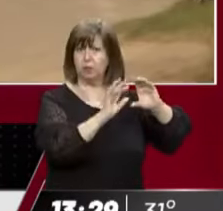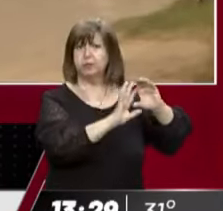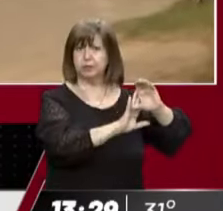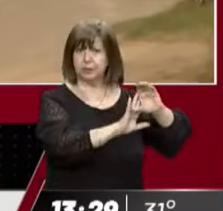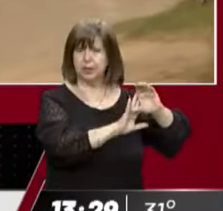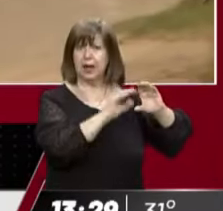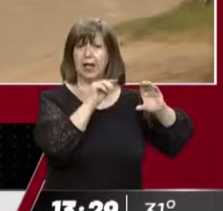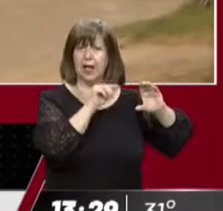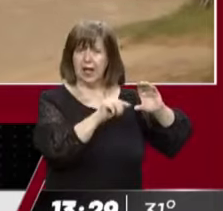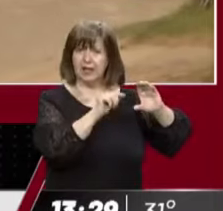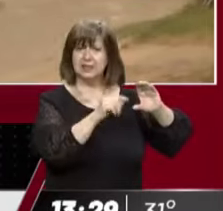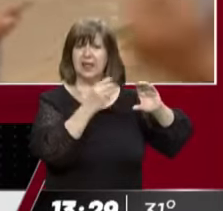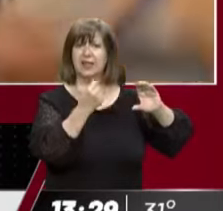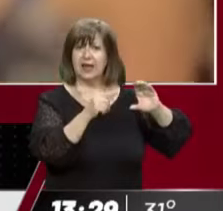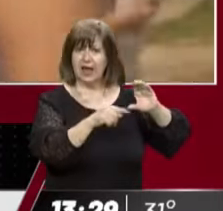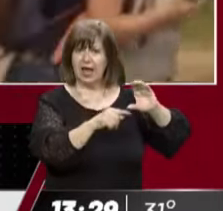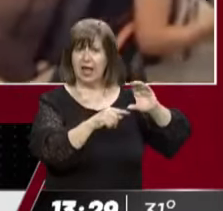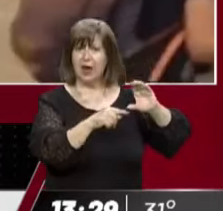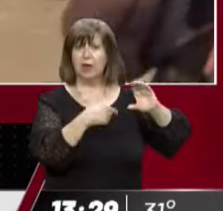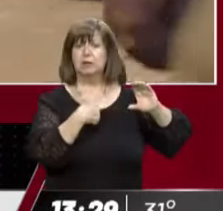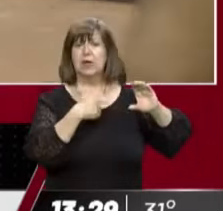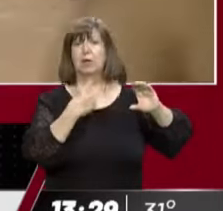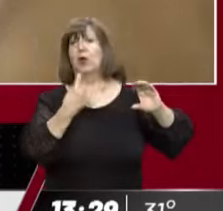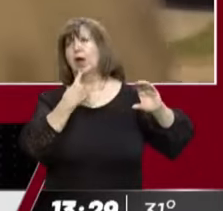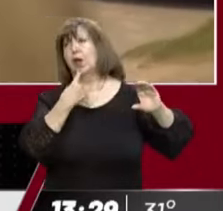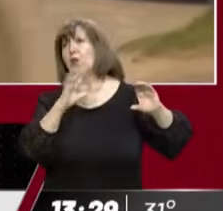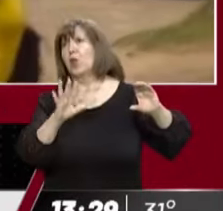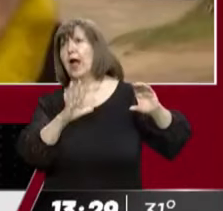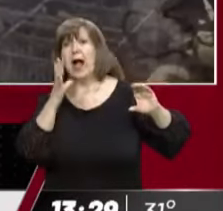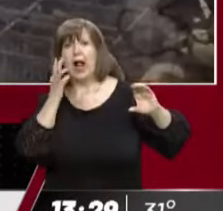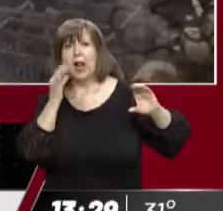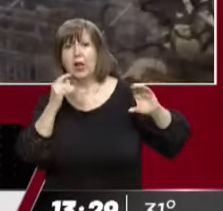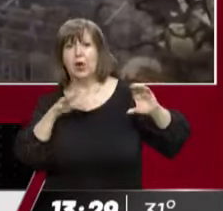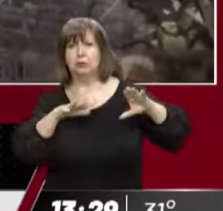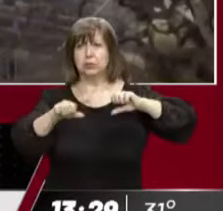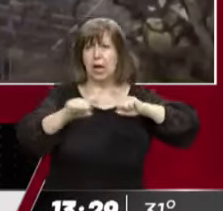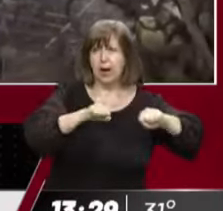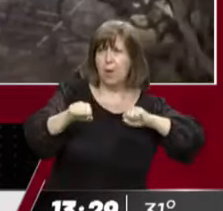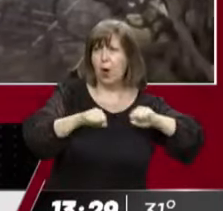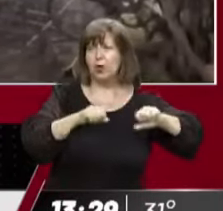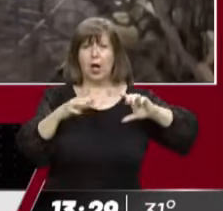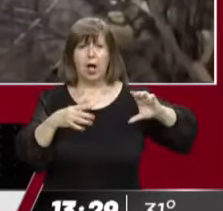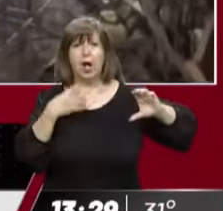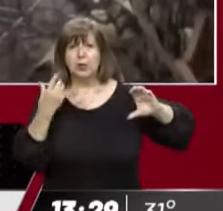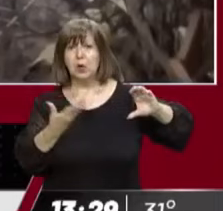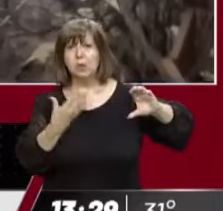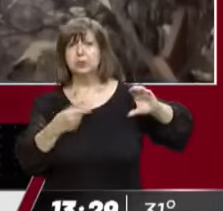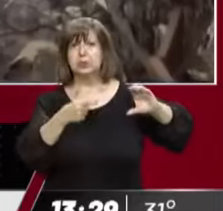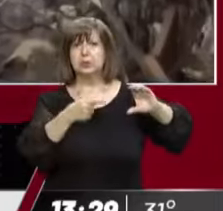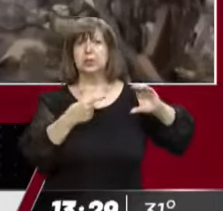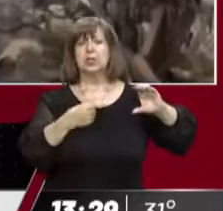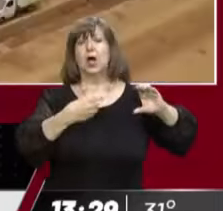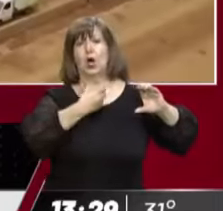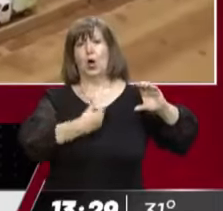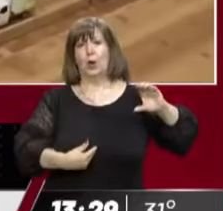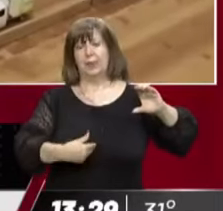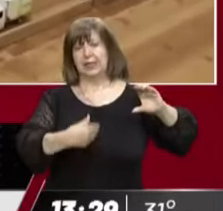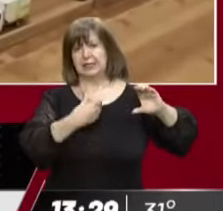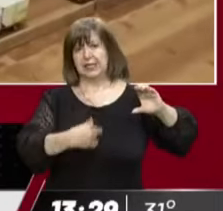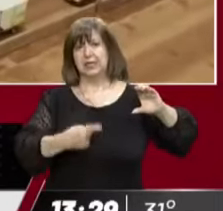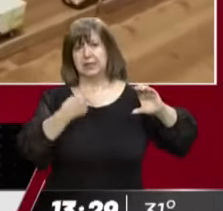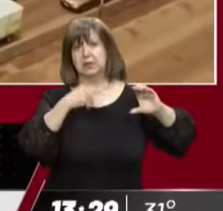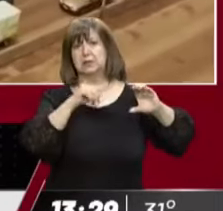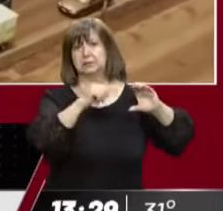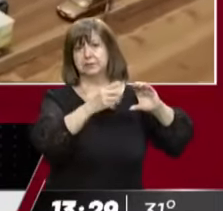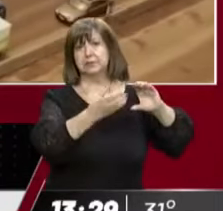Ese estado de excepción lo que hace es desbloquea distintos presupuestos de distintas áreas del gobierno nacional para volcarlos inmediatamente, si